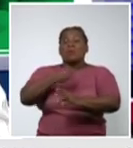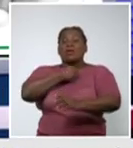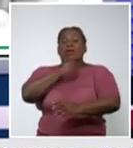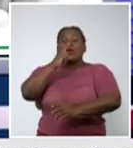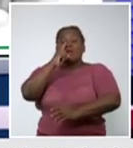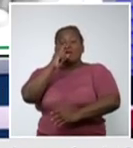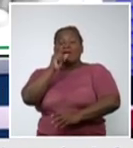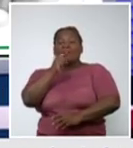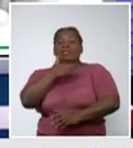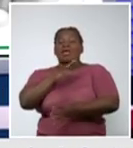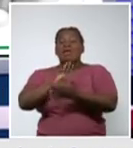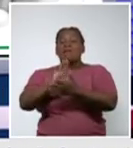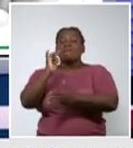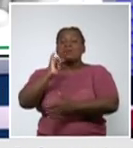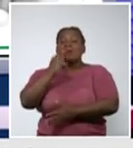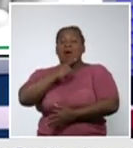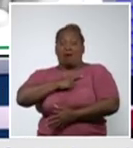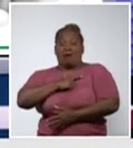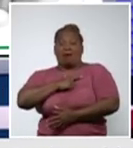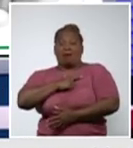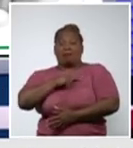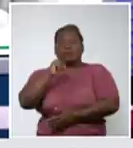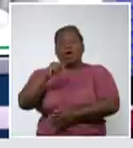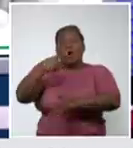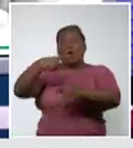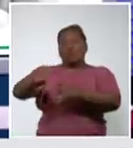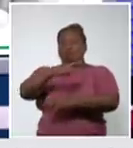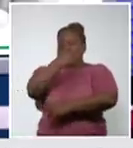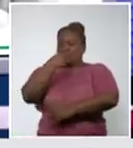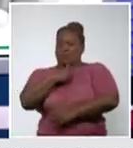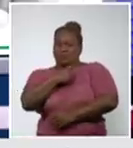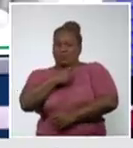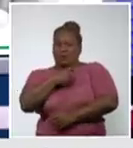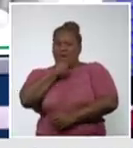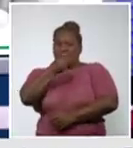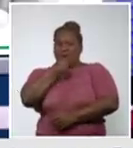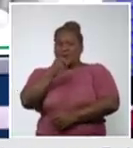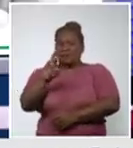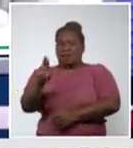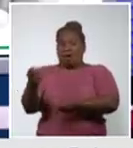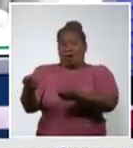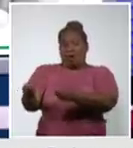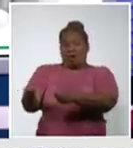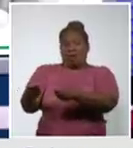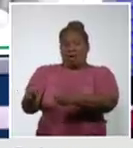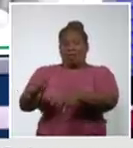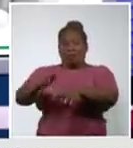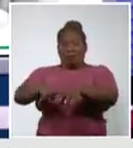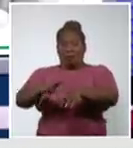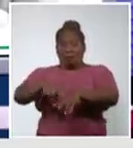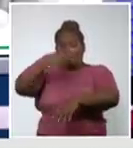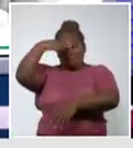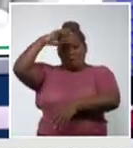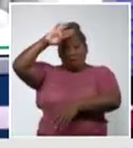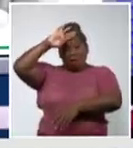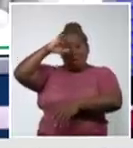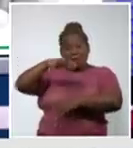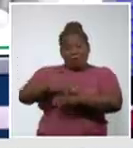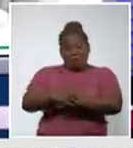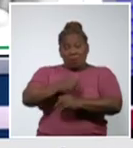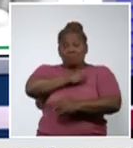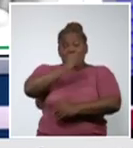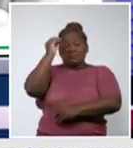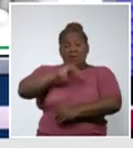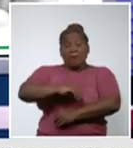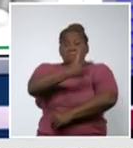Bueno, tenemos otra pregunta de un colega nuestro, periodista de Radio Habana, Cuba, que quiere saber si nuestras